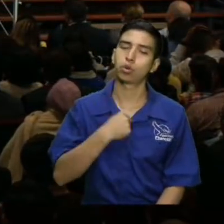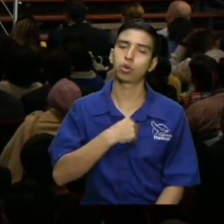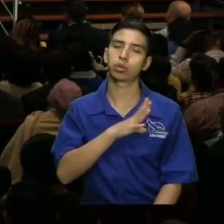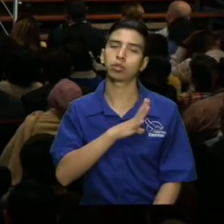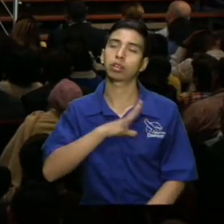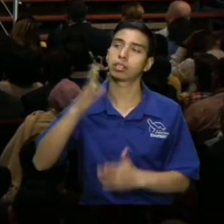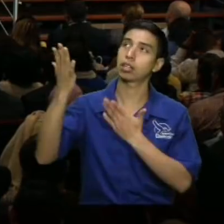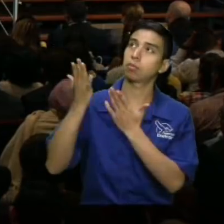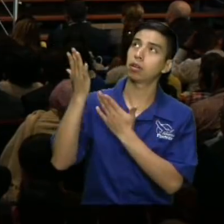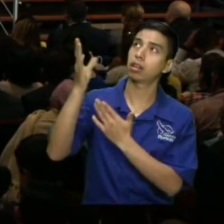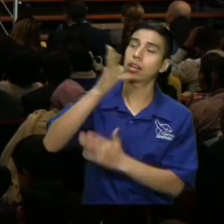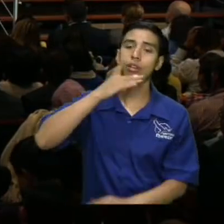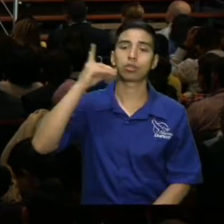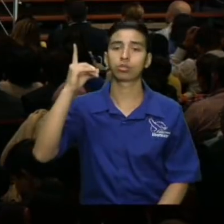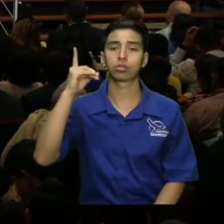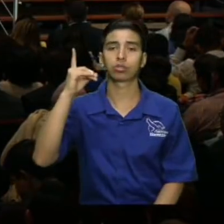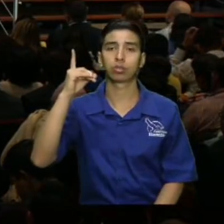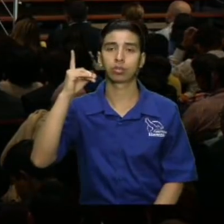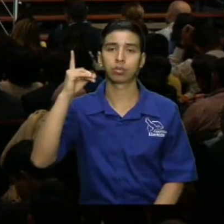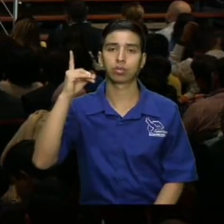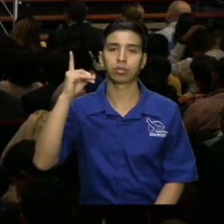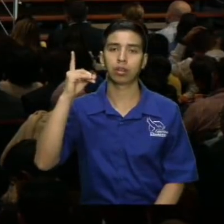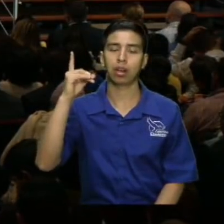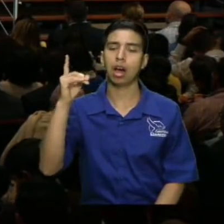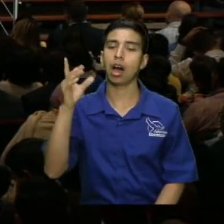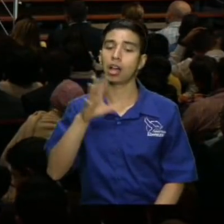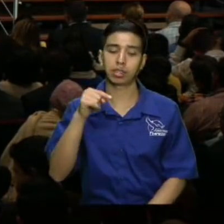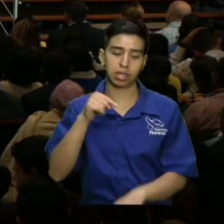yo qué hago, hermano? ¿Qué hago yo?